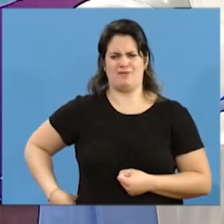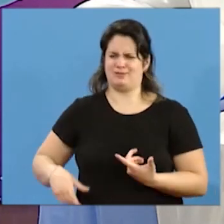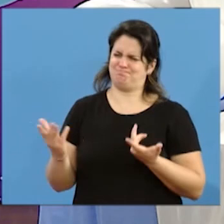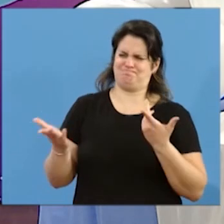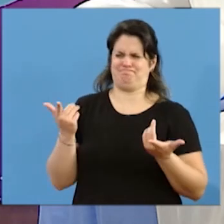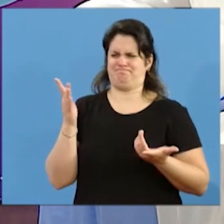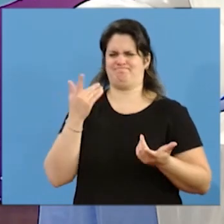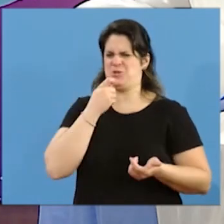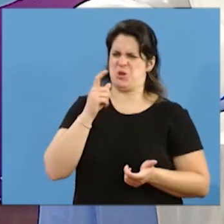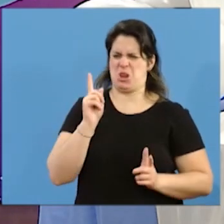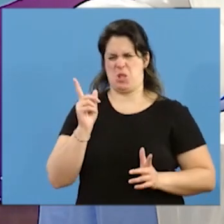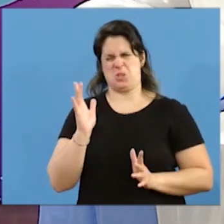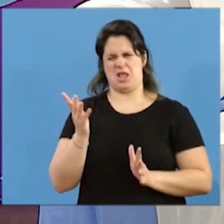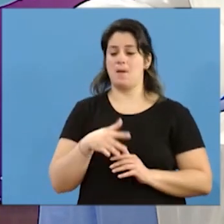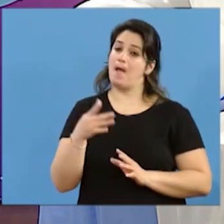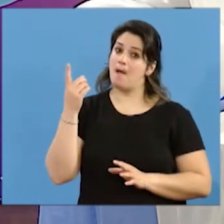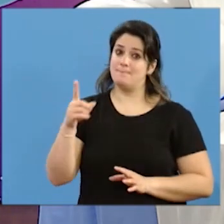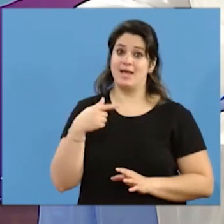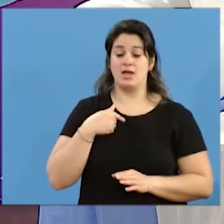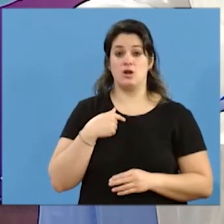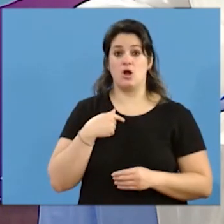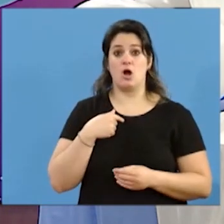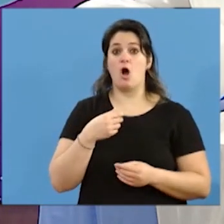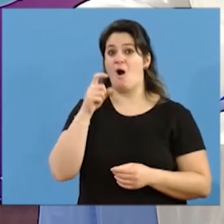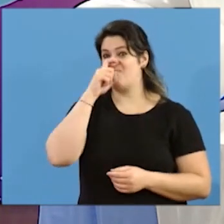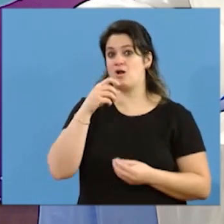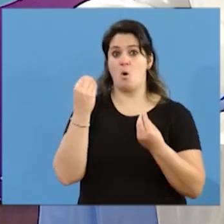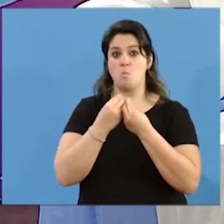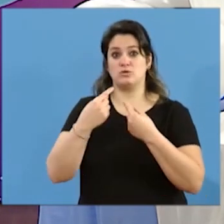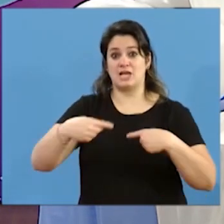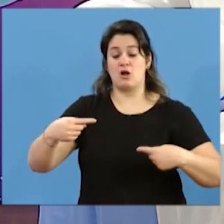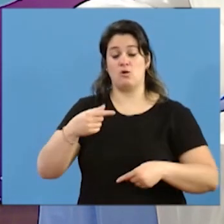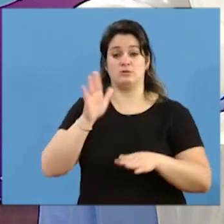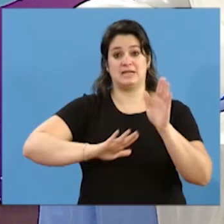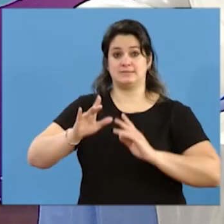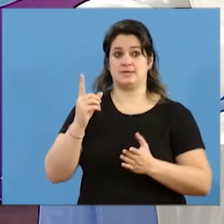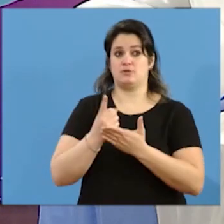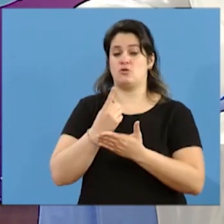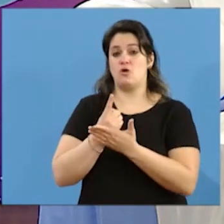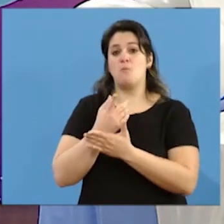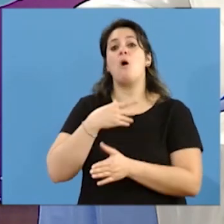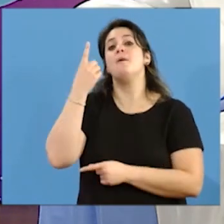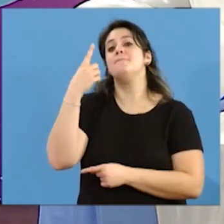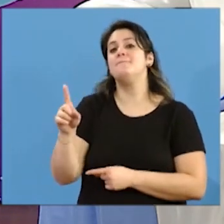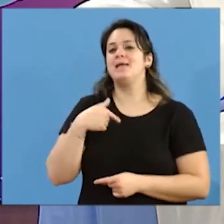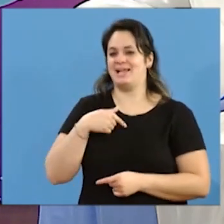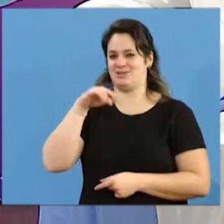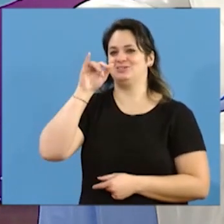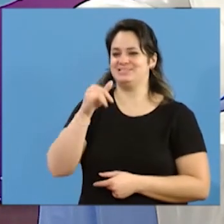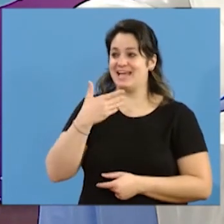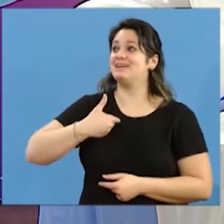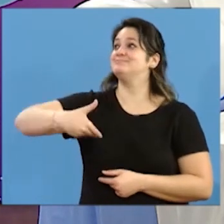anticuados. Así que no pudo hacer muchas cosas de las que él quería, pero sí, en ese